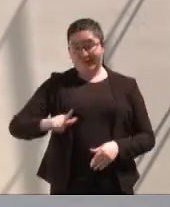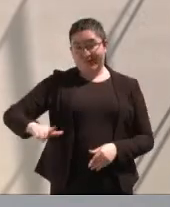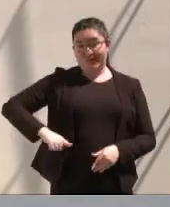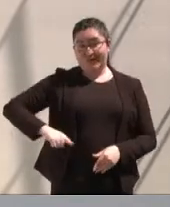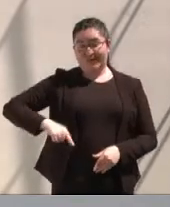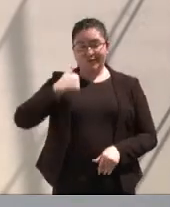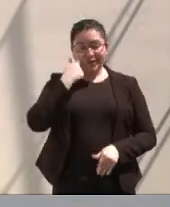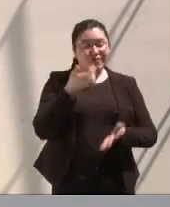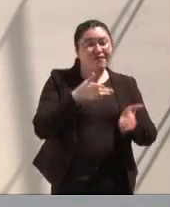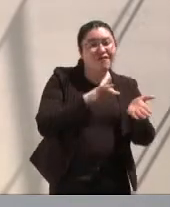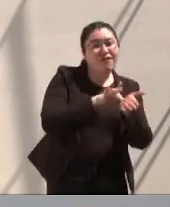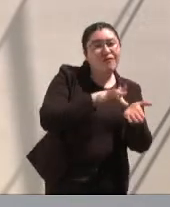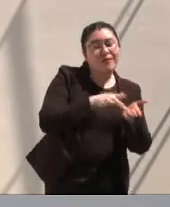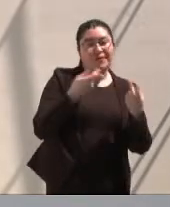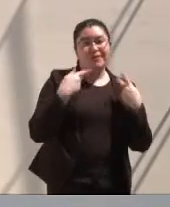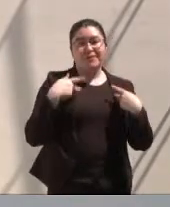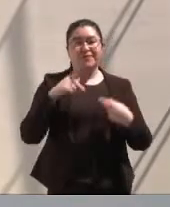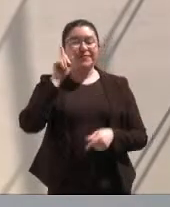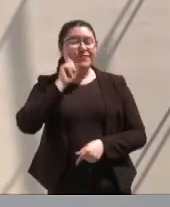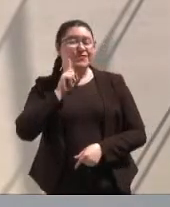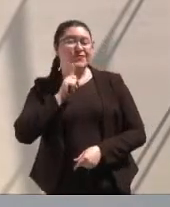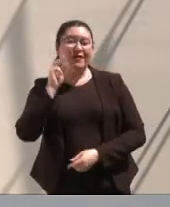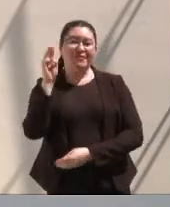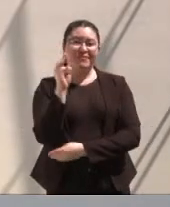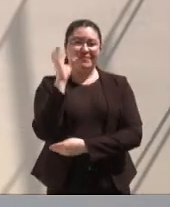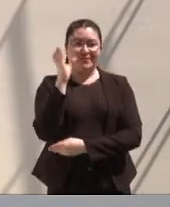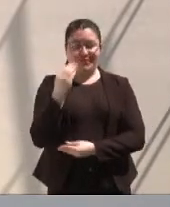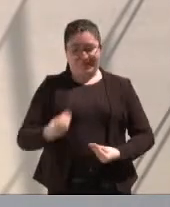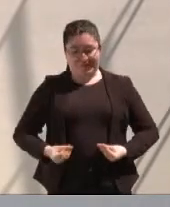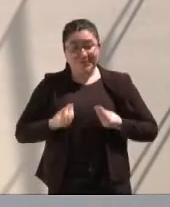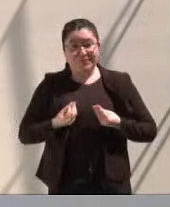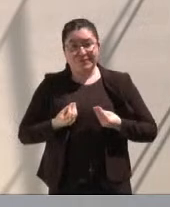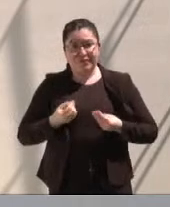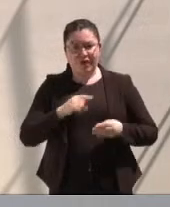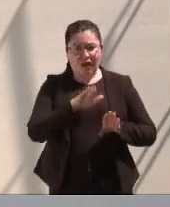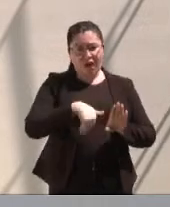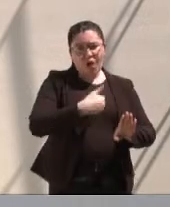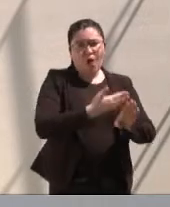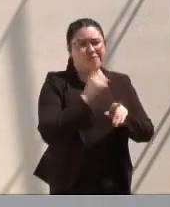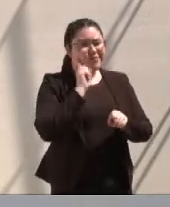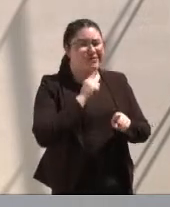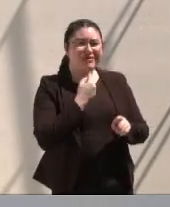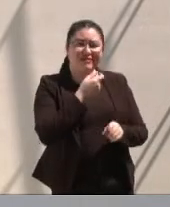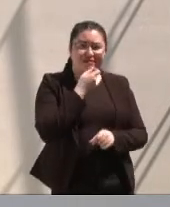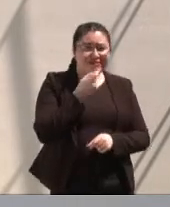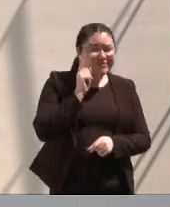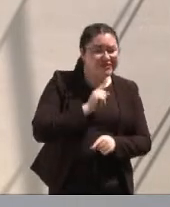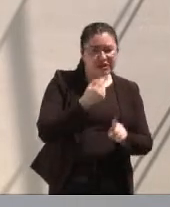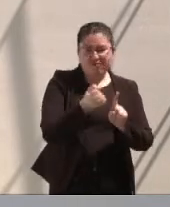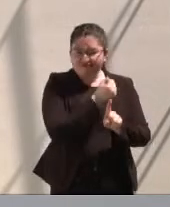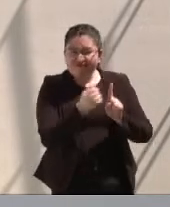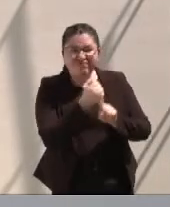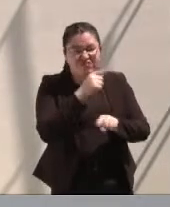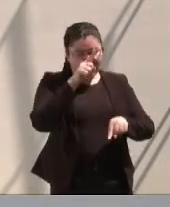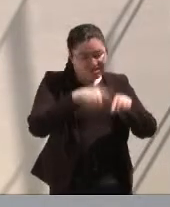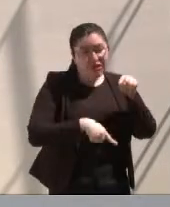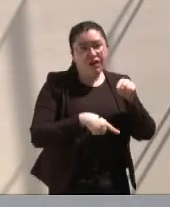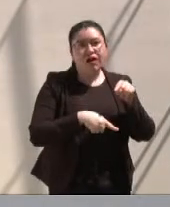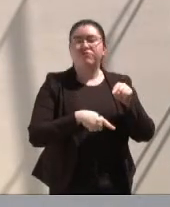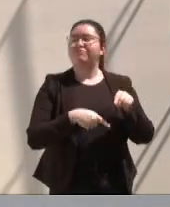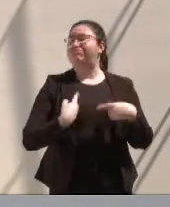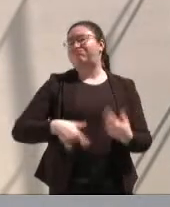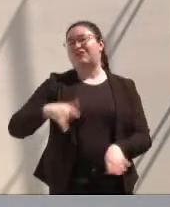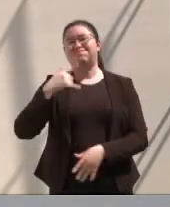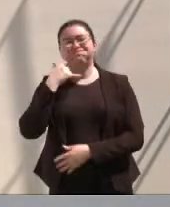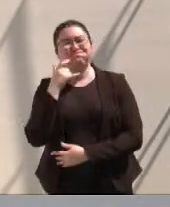contrerenses. Erradicar la violencia contra las mujeres y niñas implica una lucha constante y desgastante. Sin embargo, les